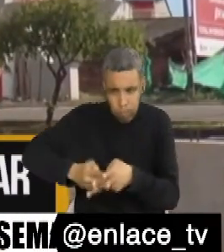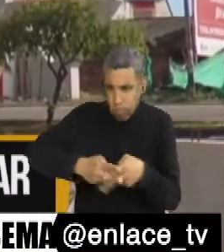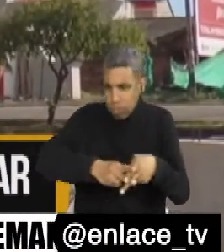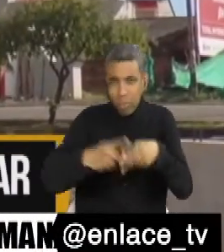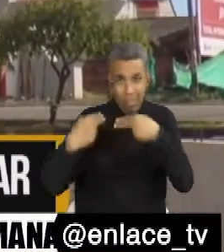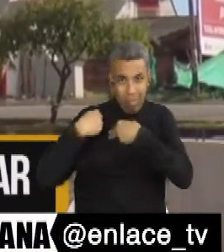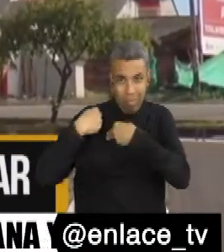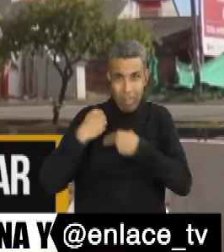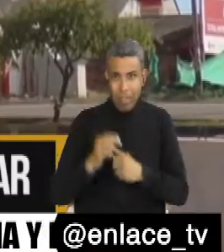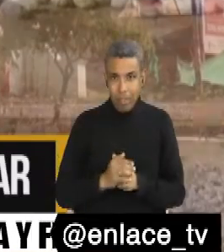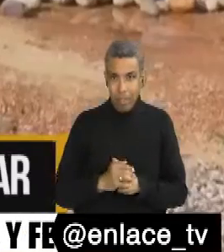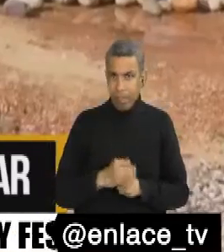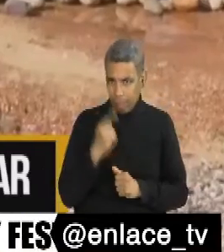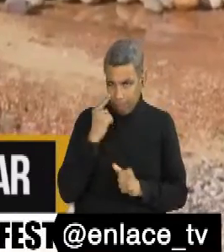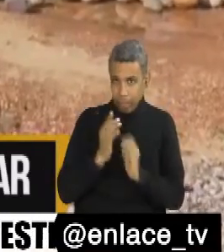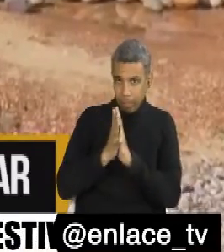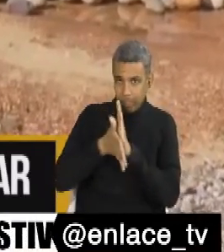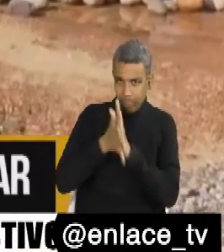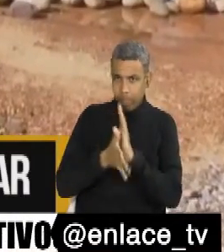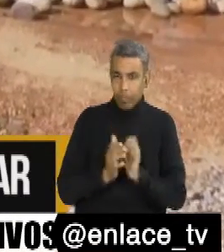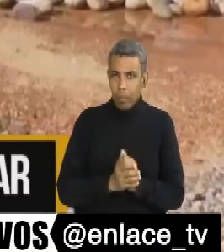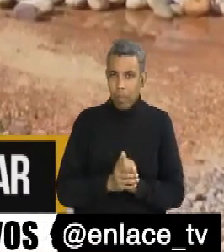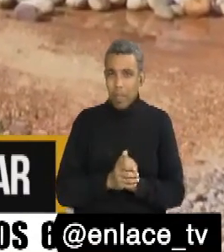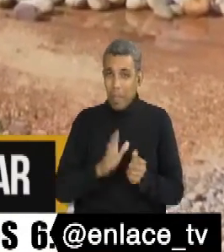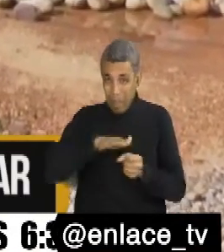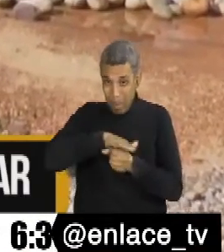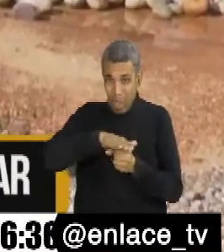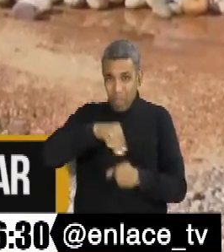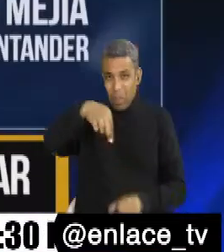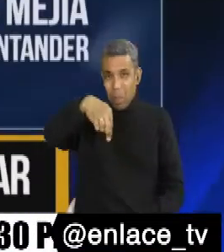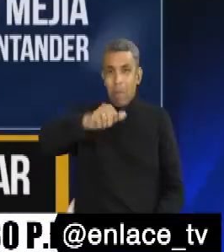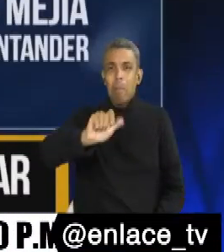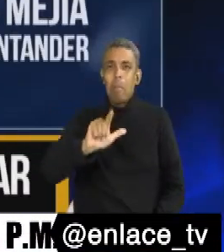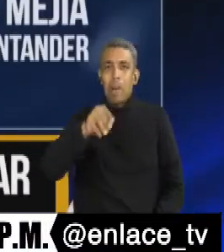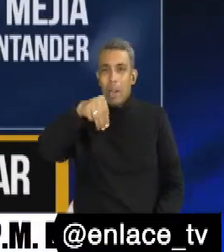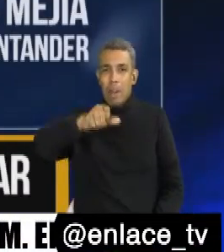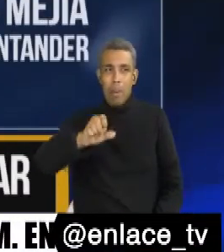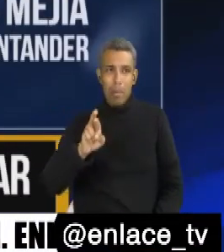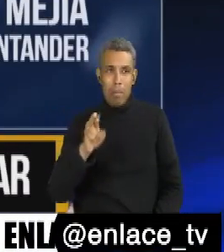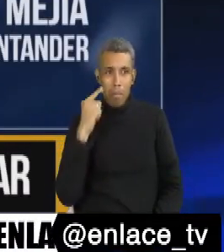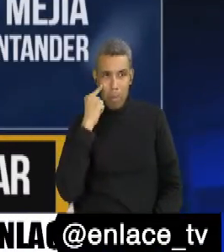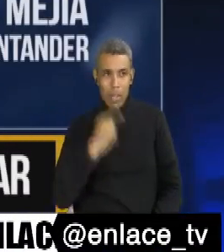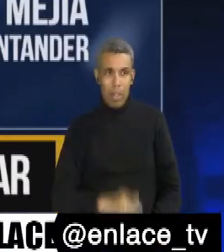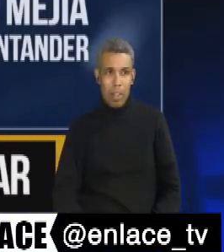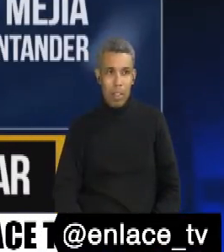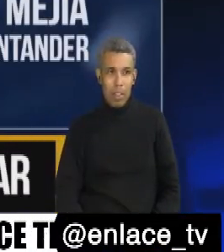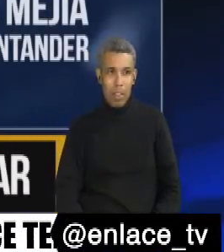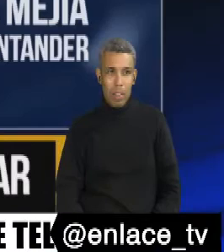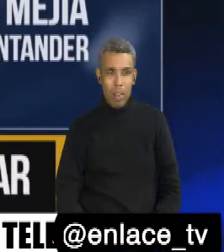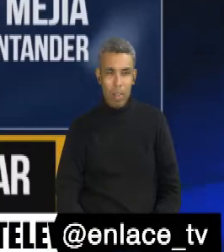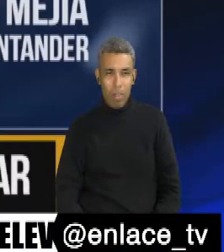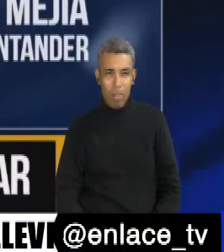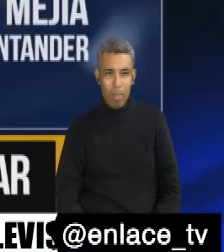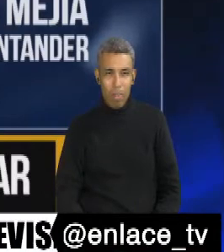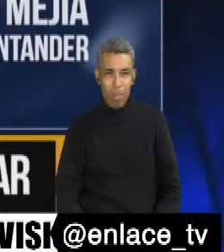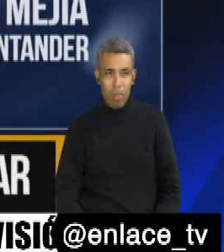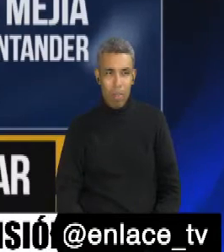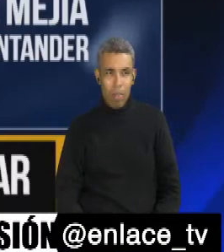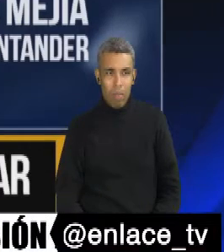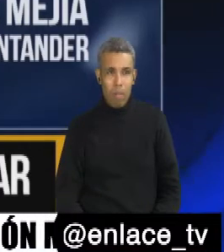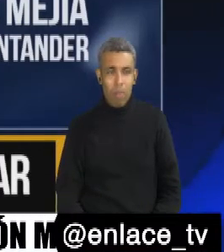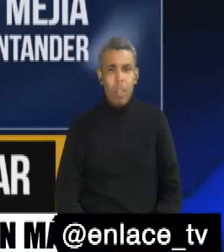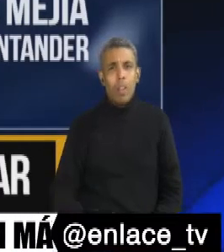estado del puente peatonal del barrio Palmar, trabajo que fue cedido a un nuevo contratista. Bueno, mire, este es un puente que fue contratado desde el